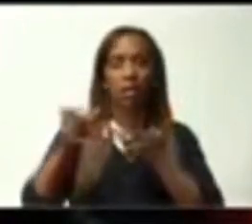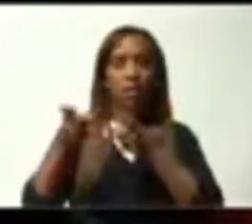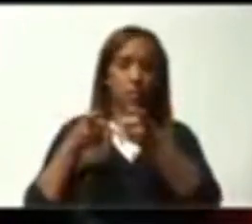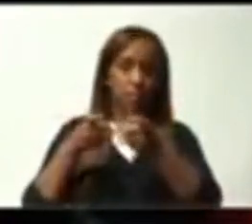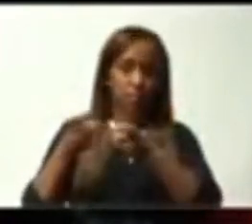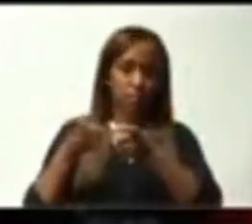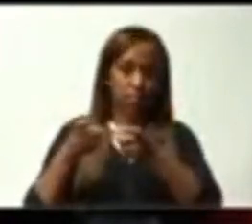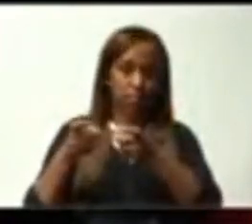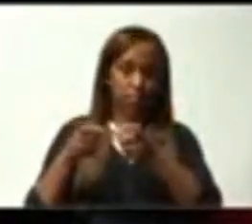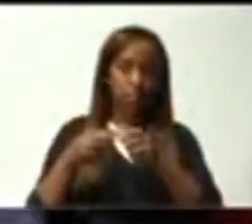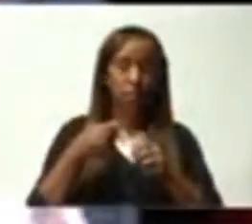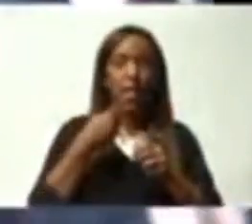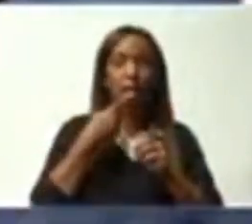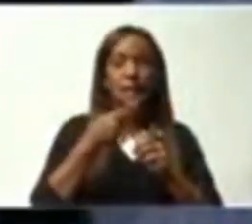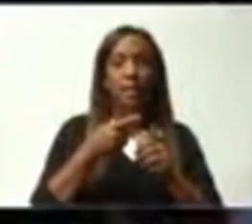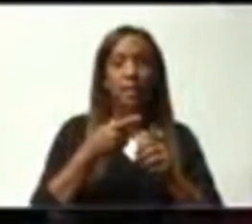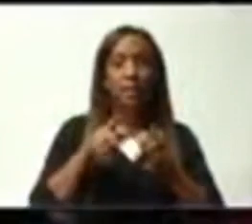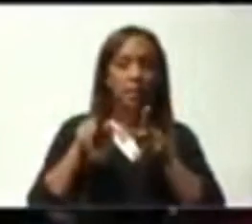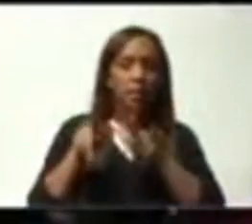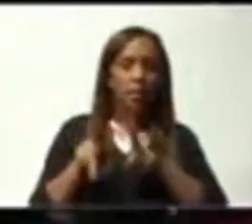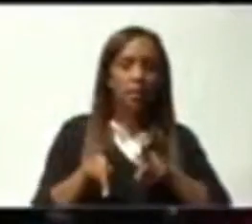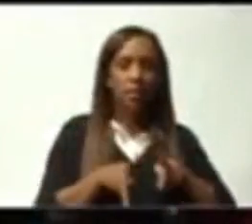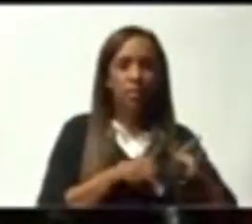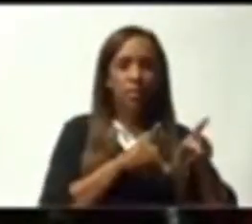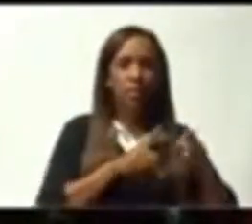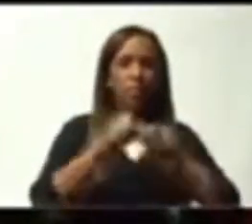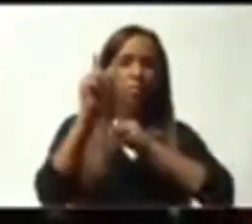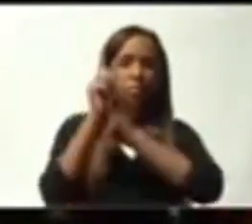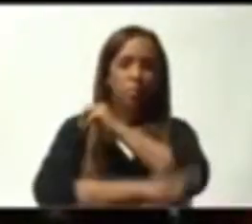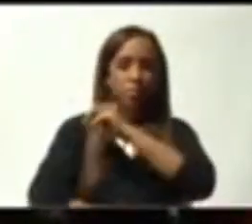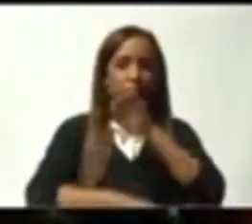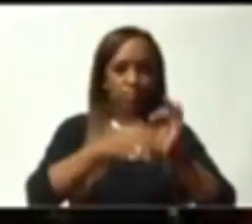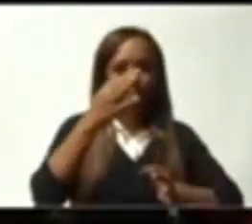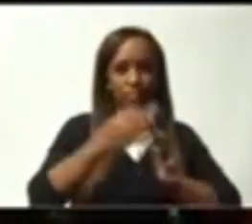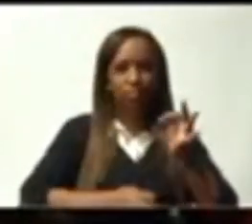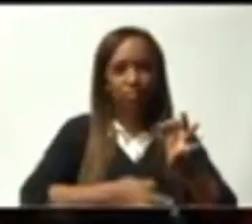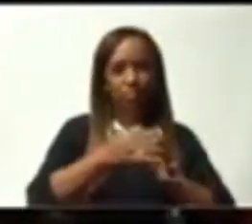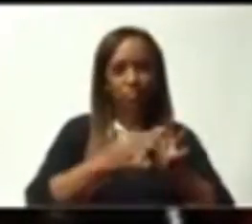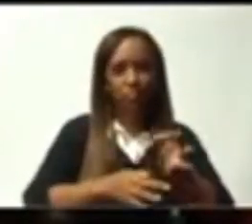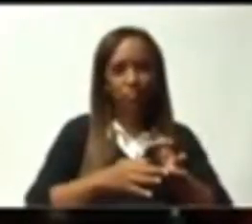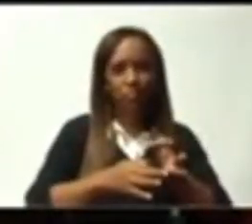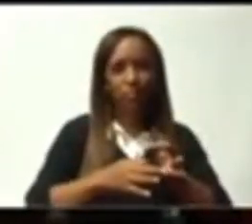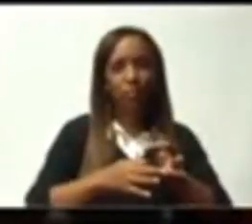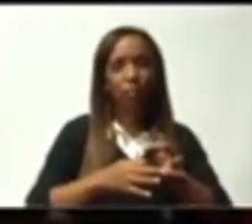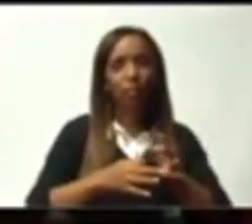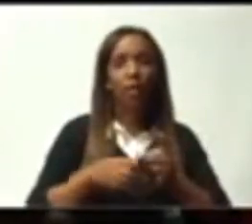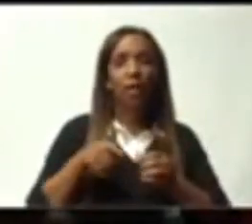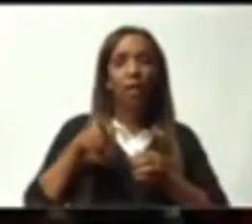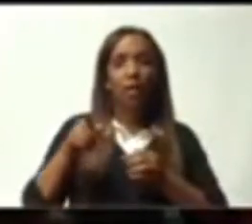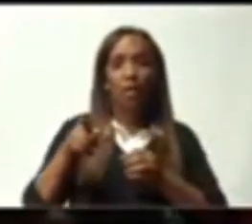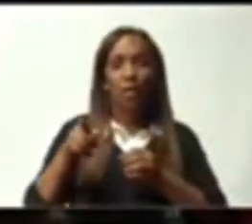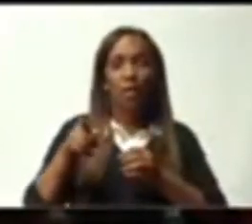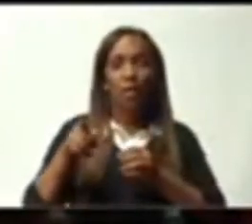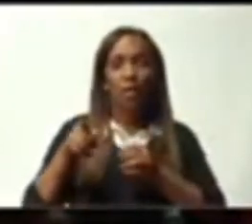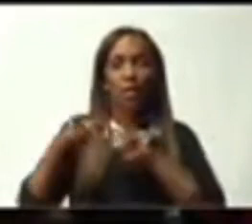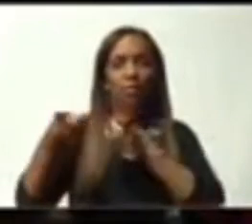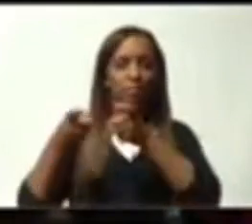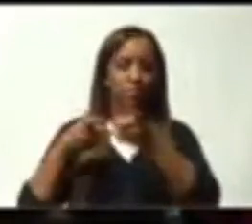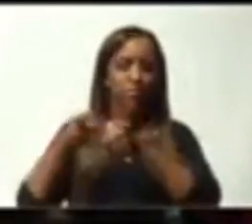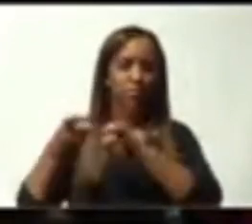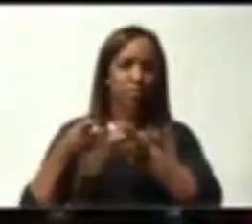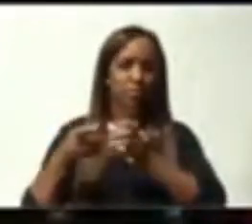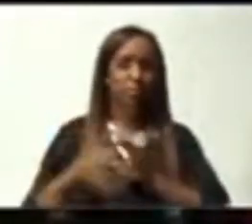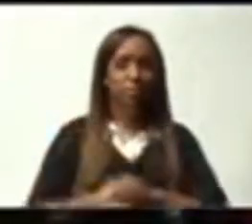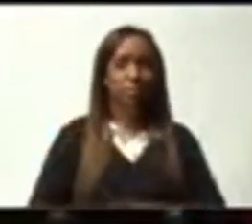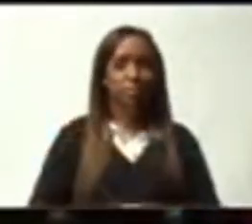procesos penales y en los juicios de decisión de dominio que se trata, previsto en el ordenamiento jurídico. Ya